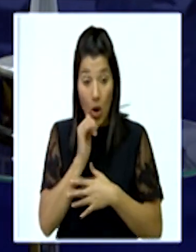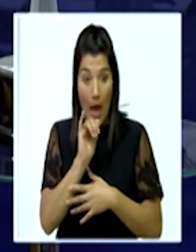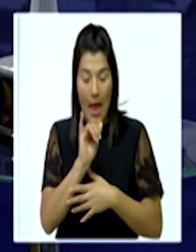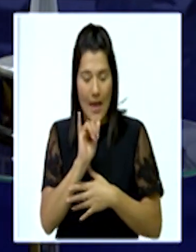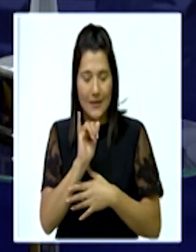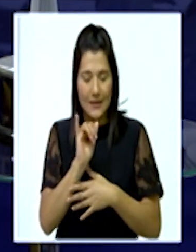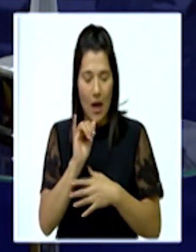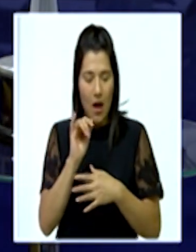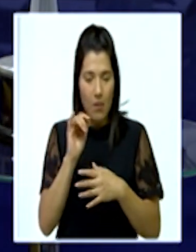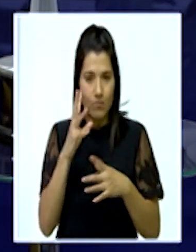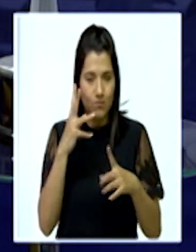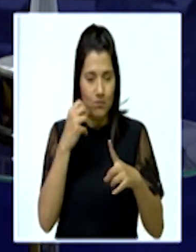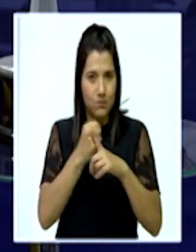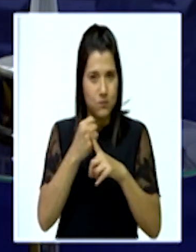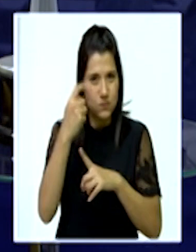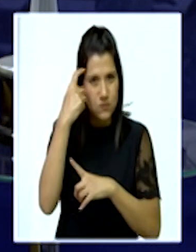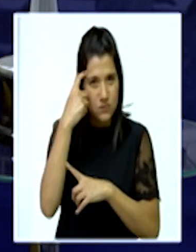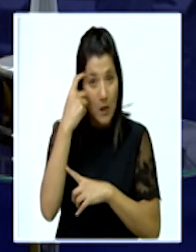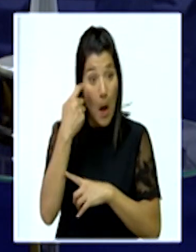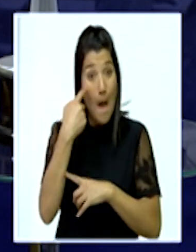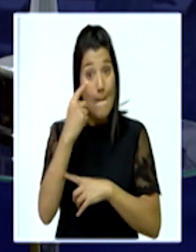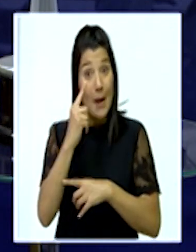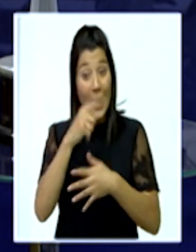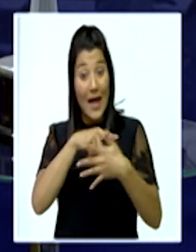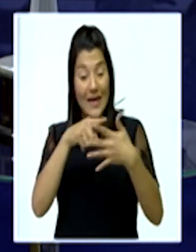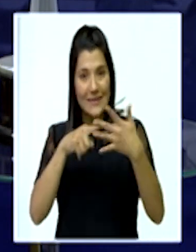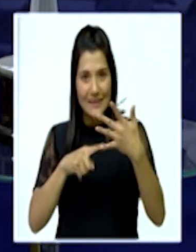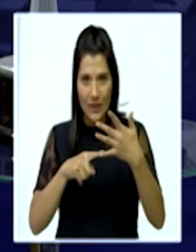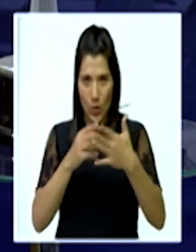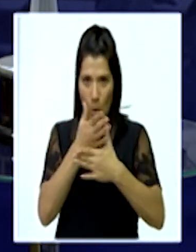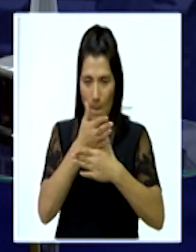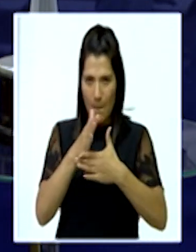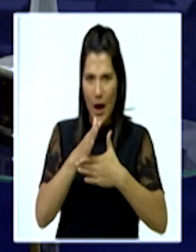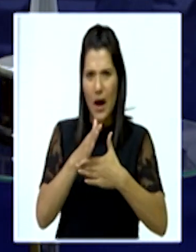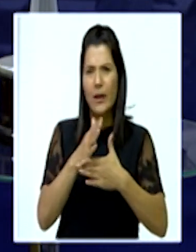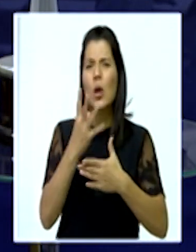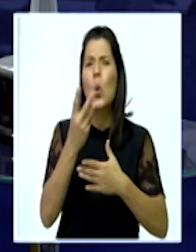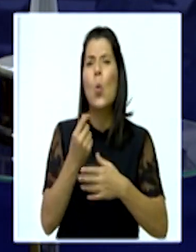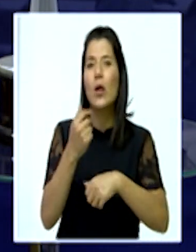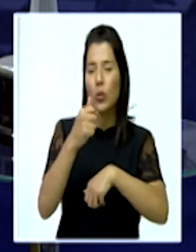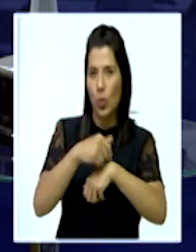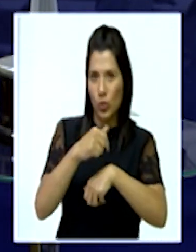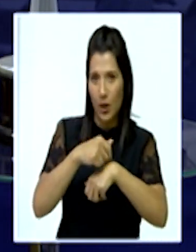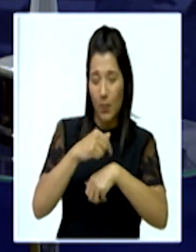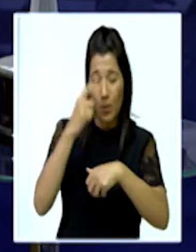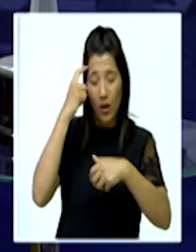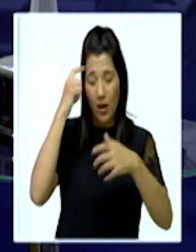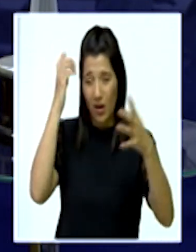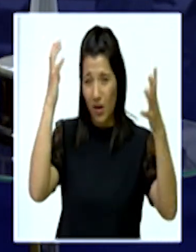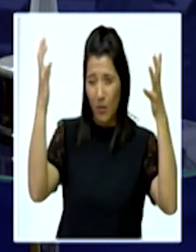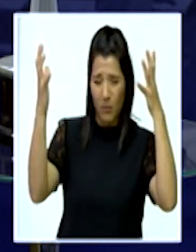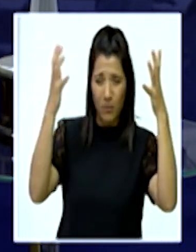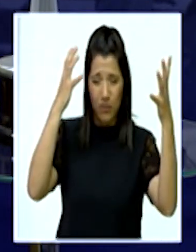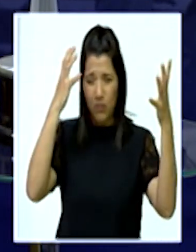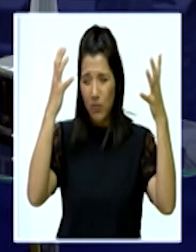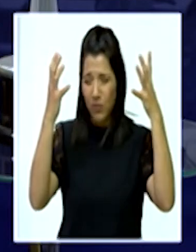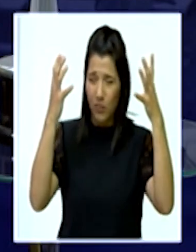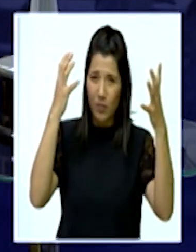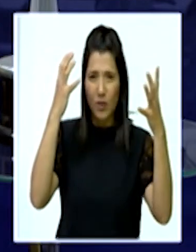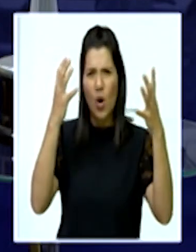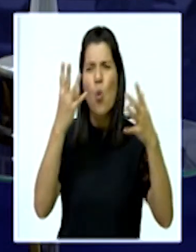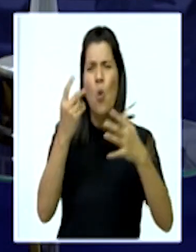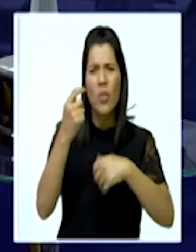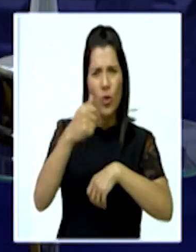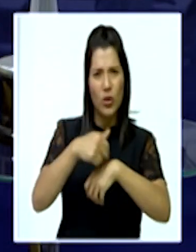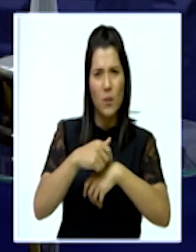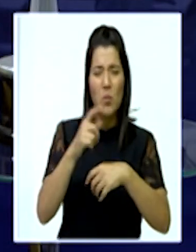y el promedio para estas 5 etapas va a durar, esa batidora en nuestra cabeza, en nuestro corazón, va a durar entre